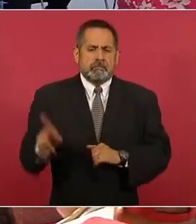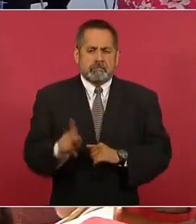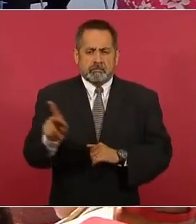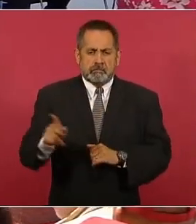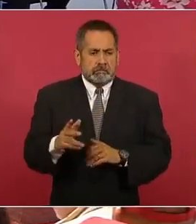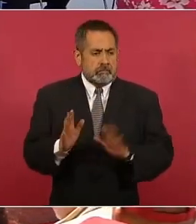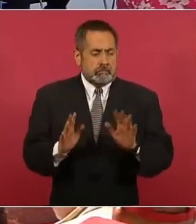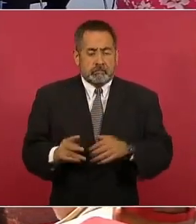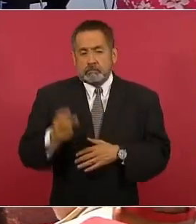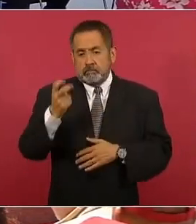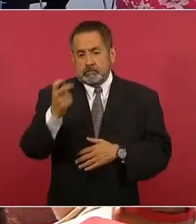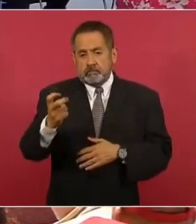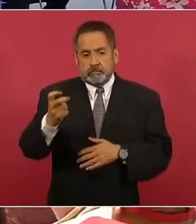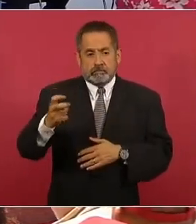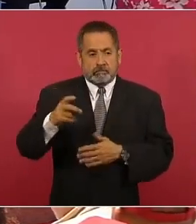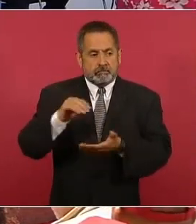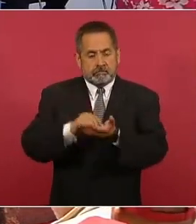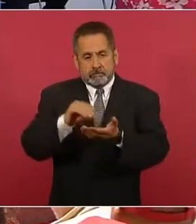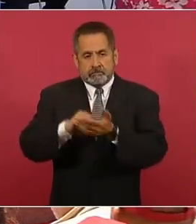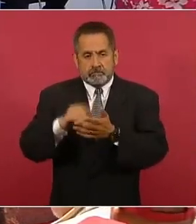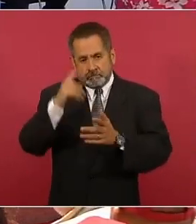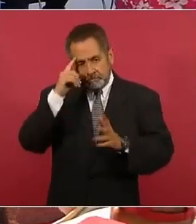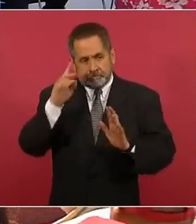eso es que se mantiene